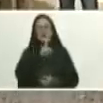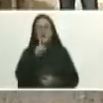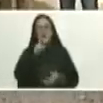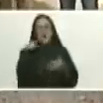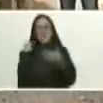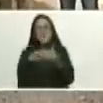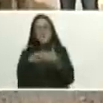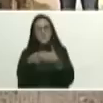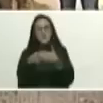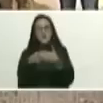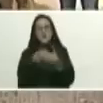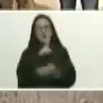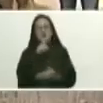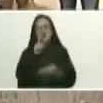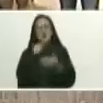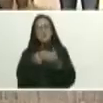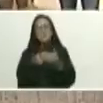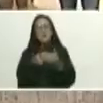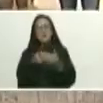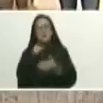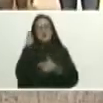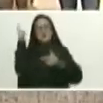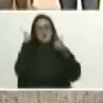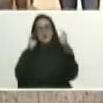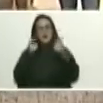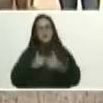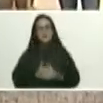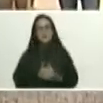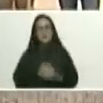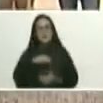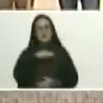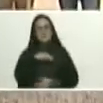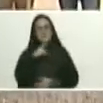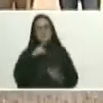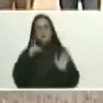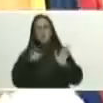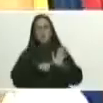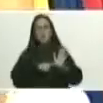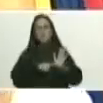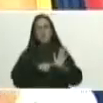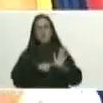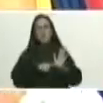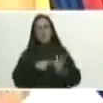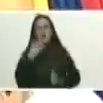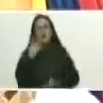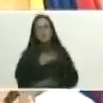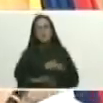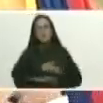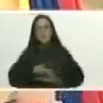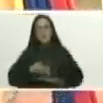nombre, en el nombre del comandante Chávez. Misión cumplida,